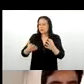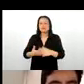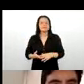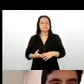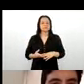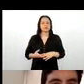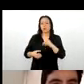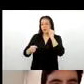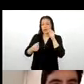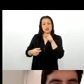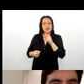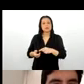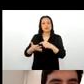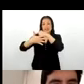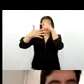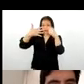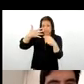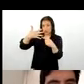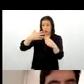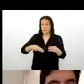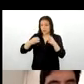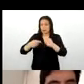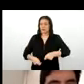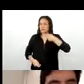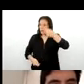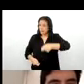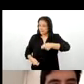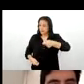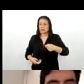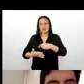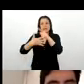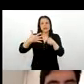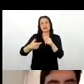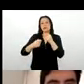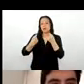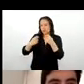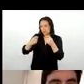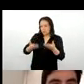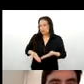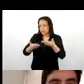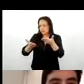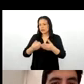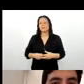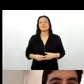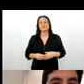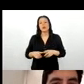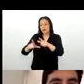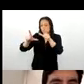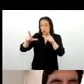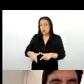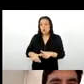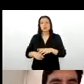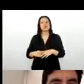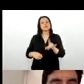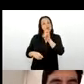Tenemos cinco modalidades de inversión. Tenemos las concesiones, que son espacios de uso exclusivo,